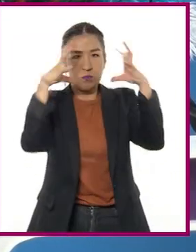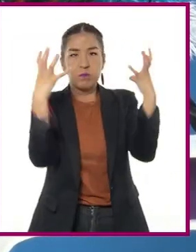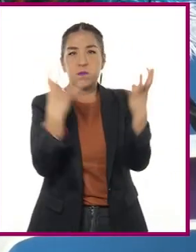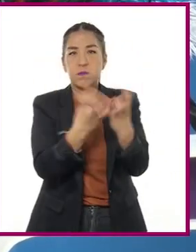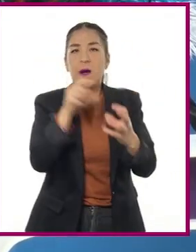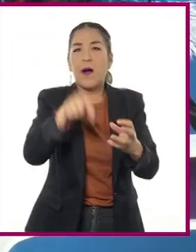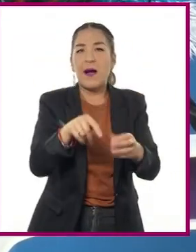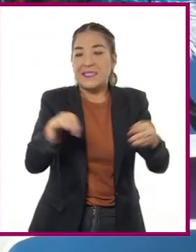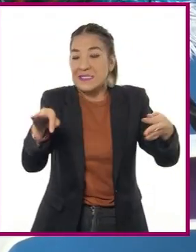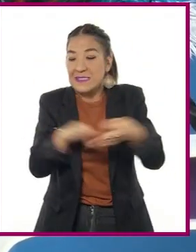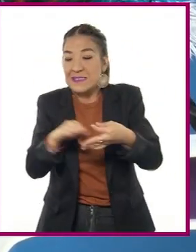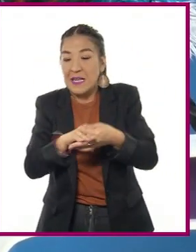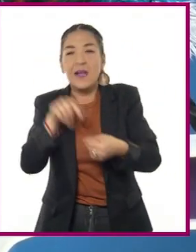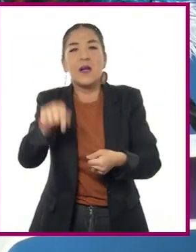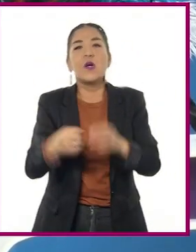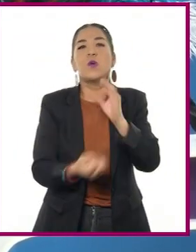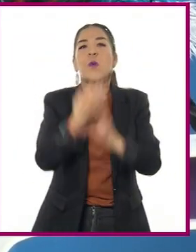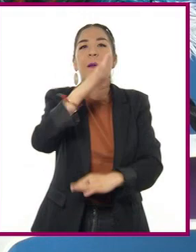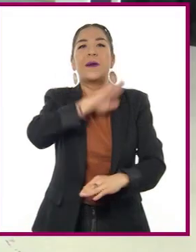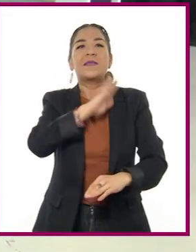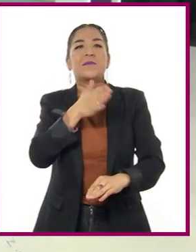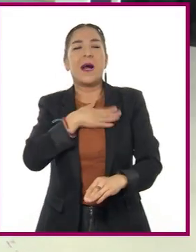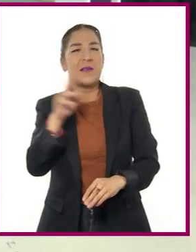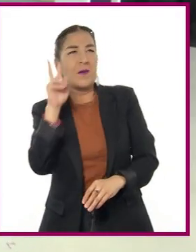el territorio de la Nueva España.